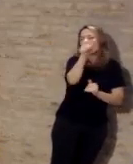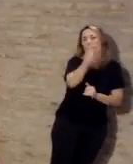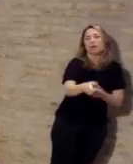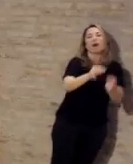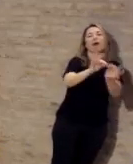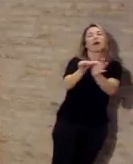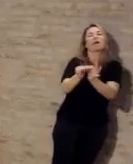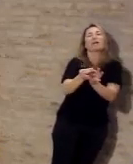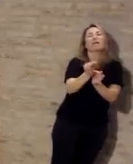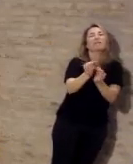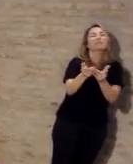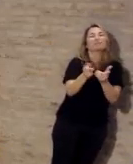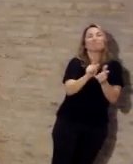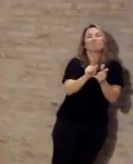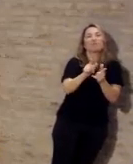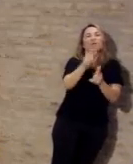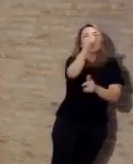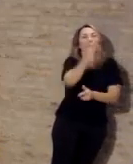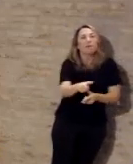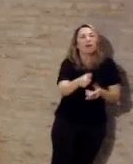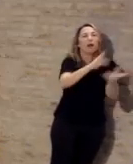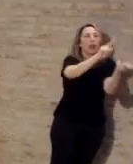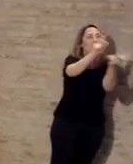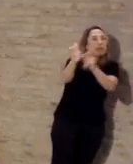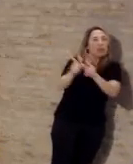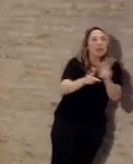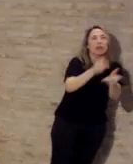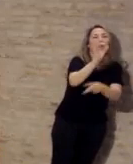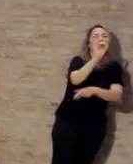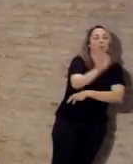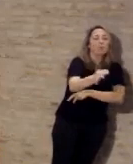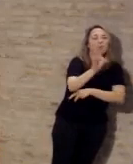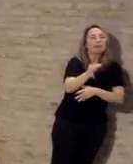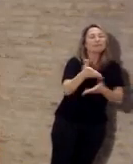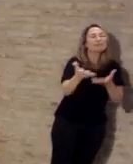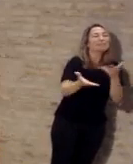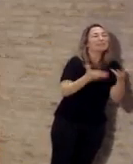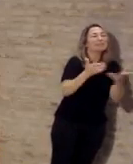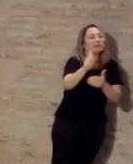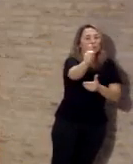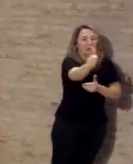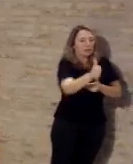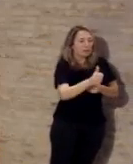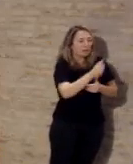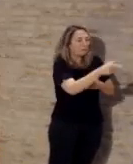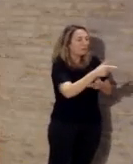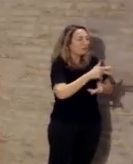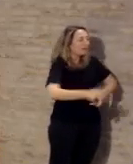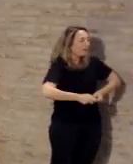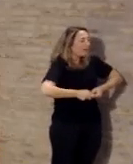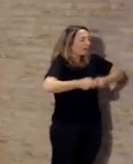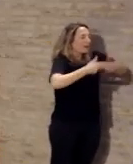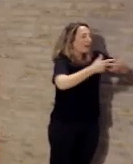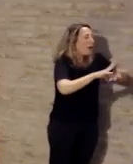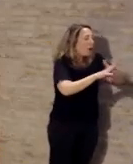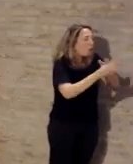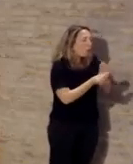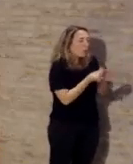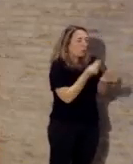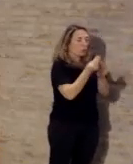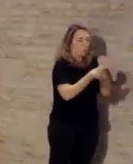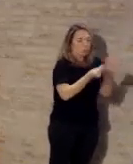que sepa lengua de señas que nos pueda salvar en este momento y que pueda traducir a ver qué es lo que queremos decir qué es lo que queremos